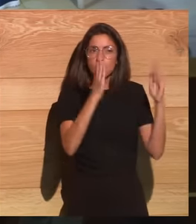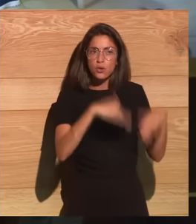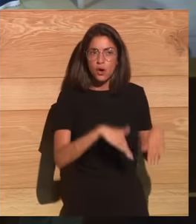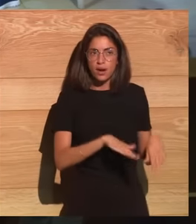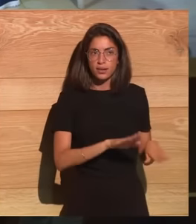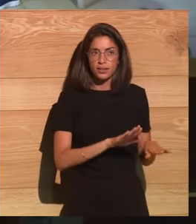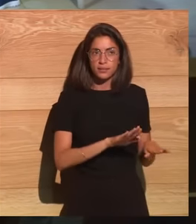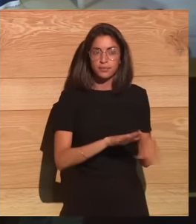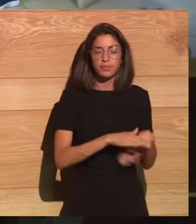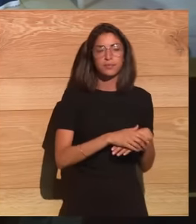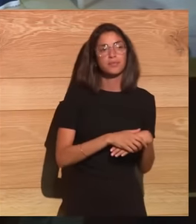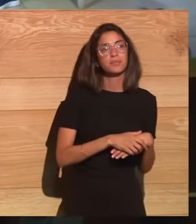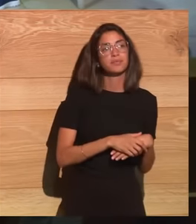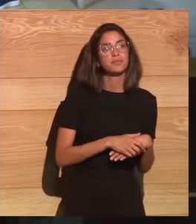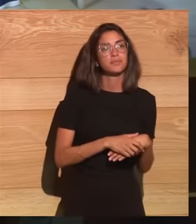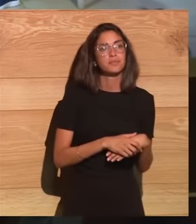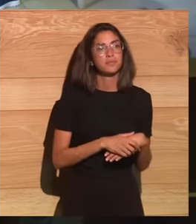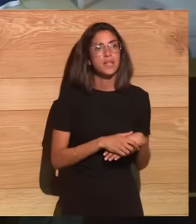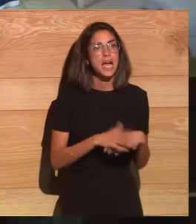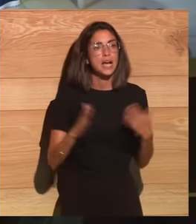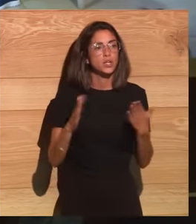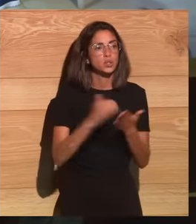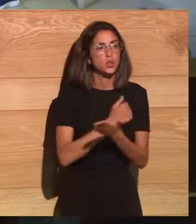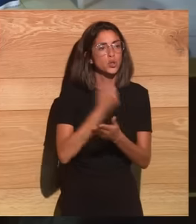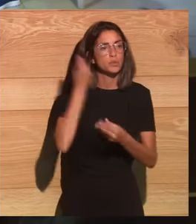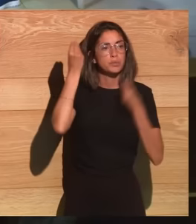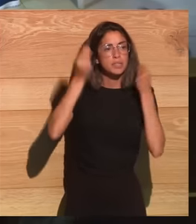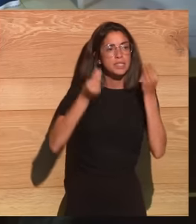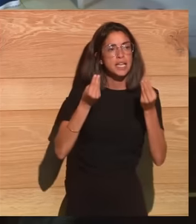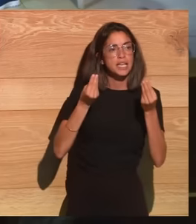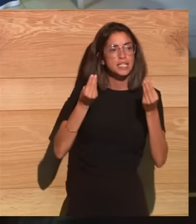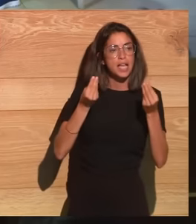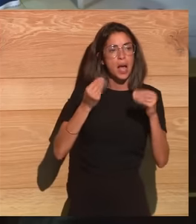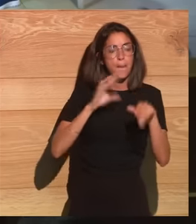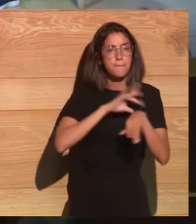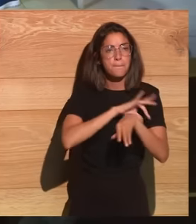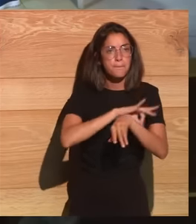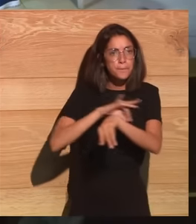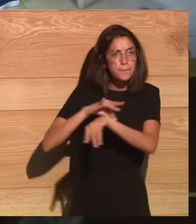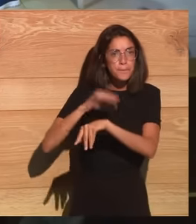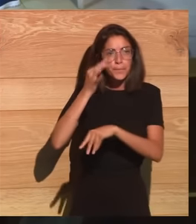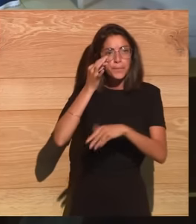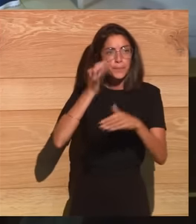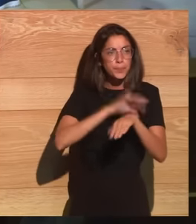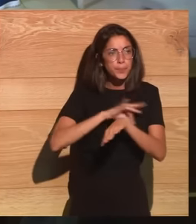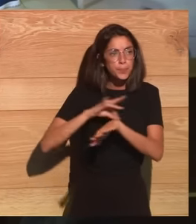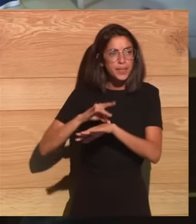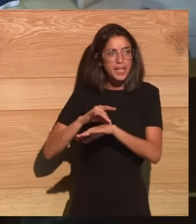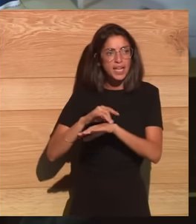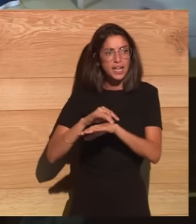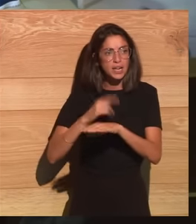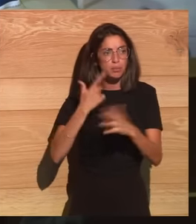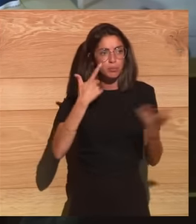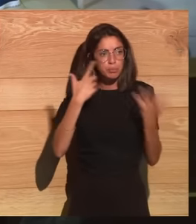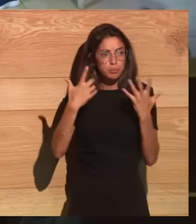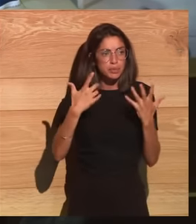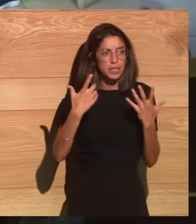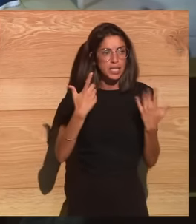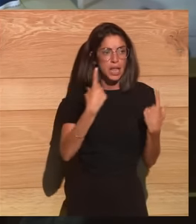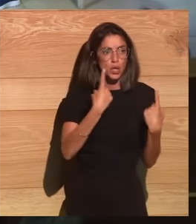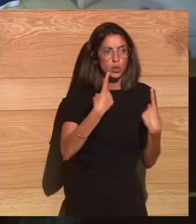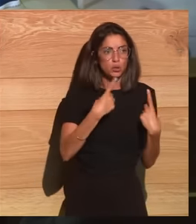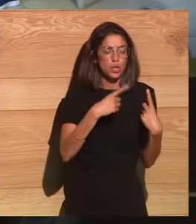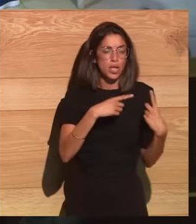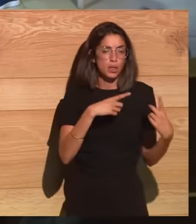decir. No, lo que pasa es que. ¿A todos os parece bien enseñar piel donde no toca? Todavía hay un sector